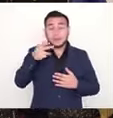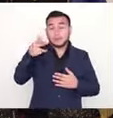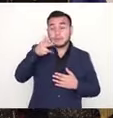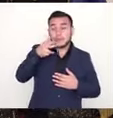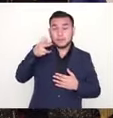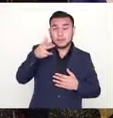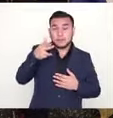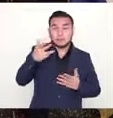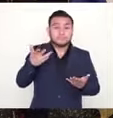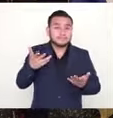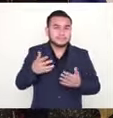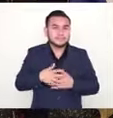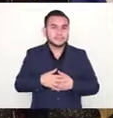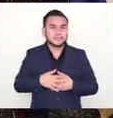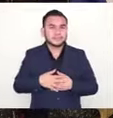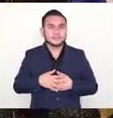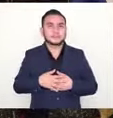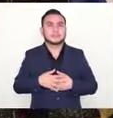todo ese filtro